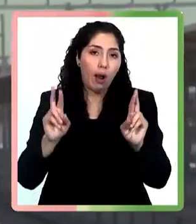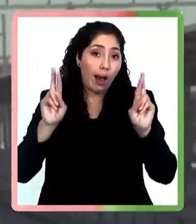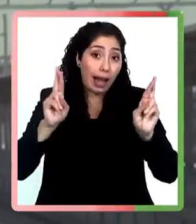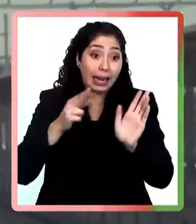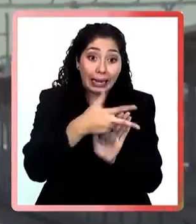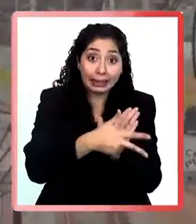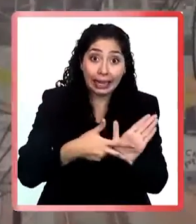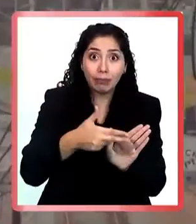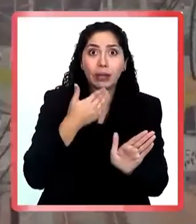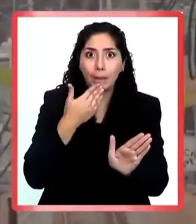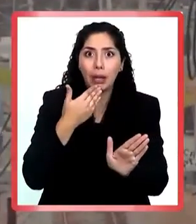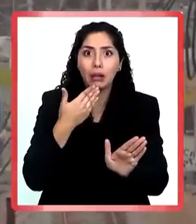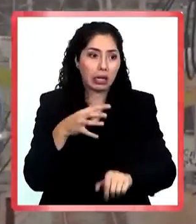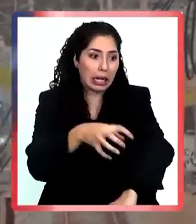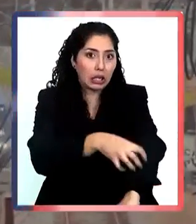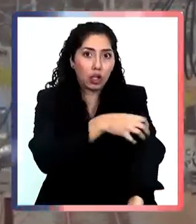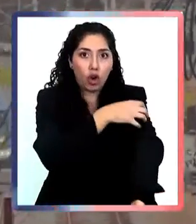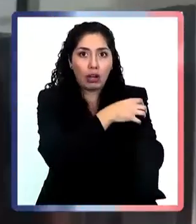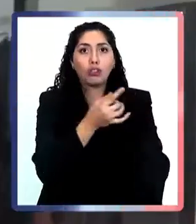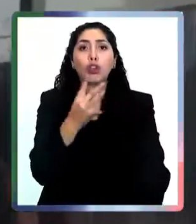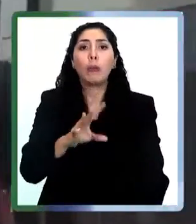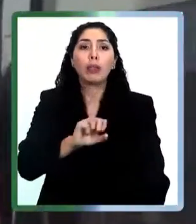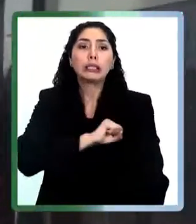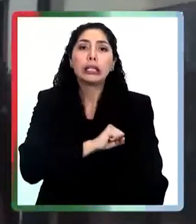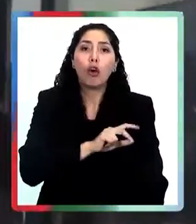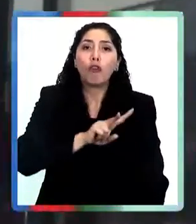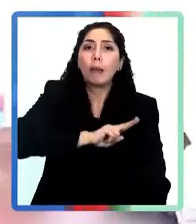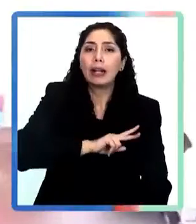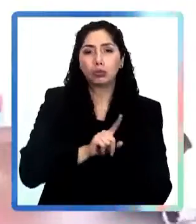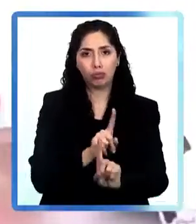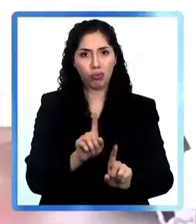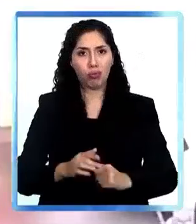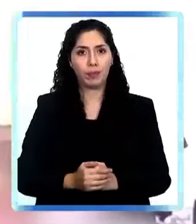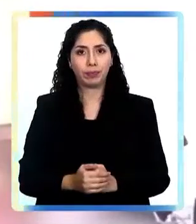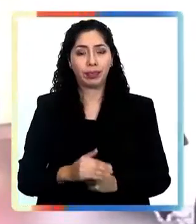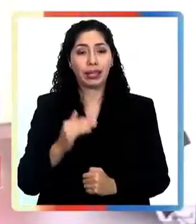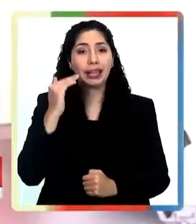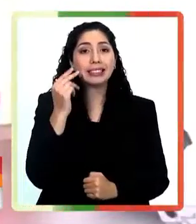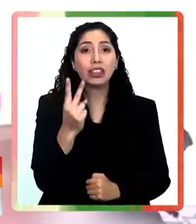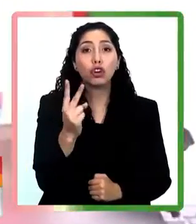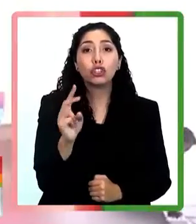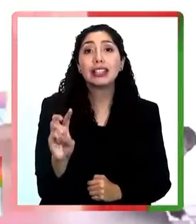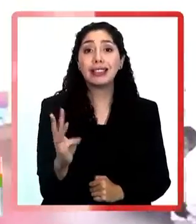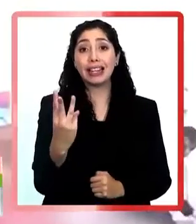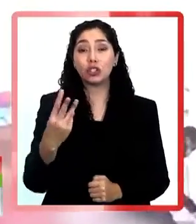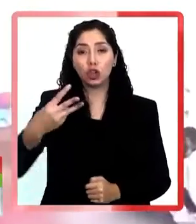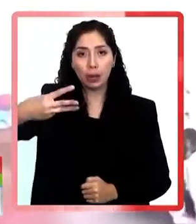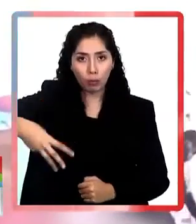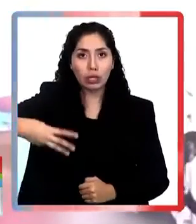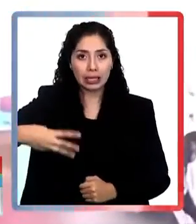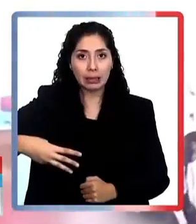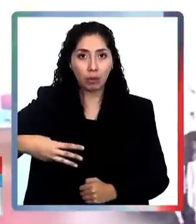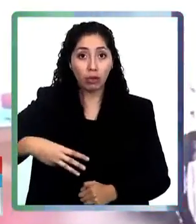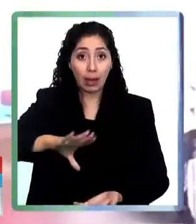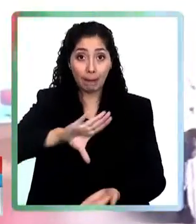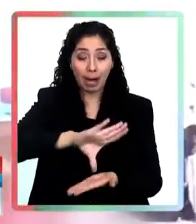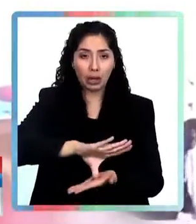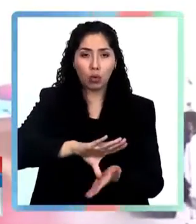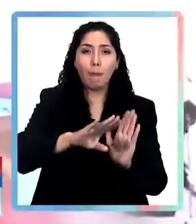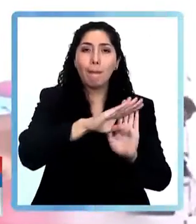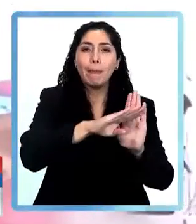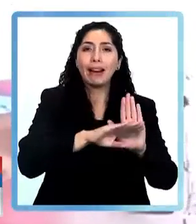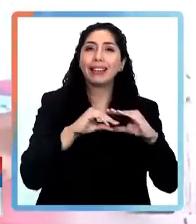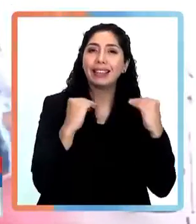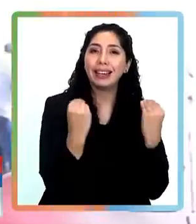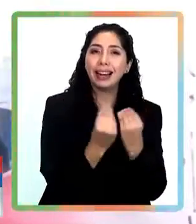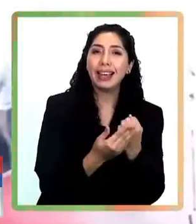quien también tiene regiones que no se asomó santiago al paraíso estamos con casi dos tercios de los municipios del país en un plan integral de ayuda